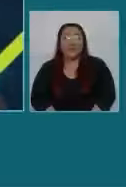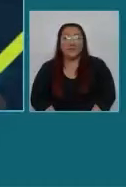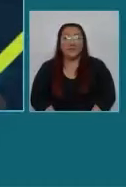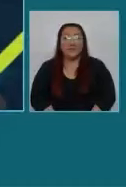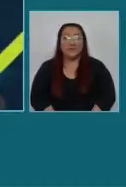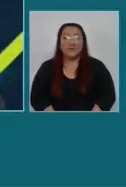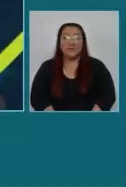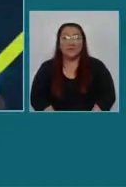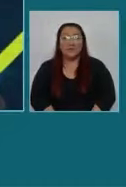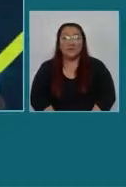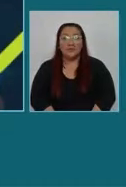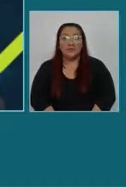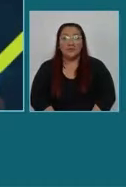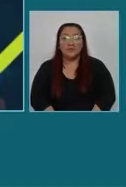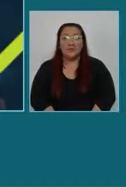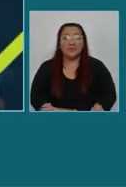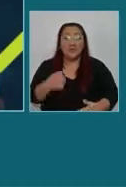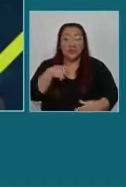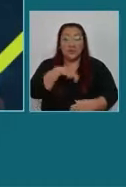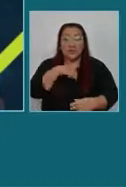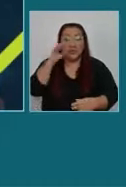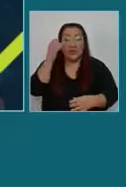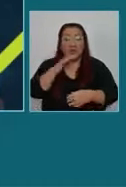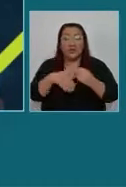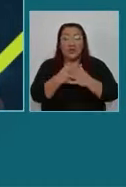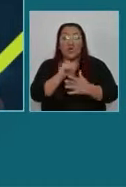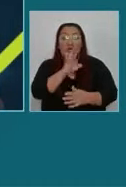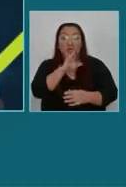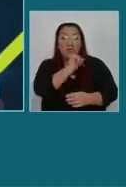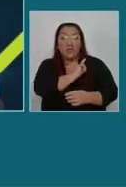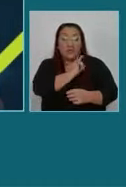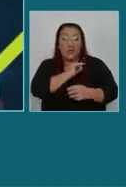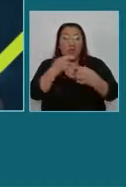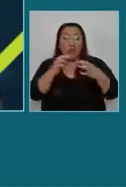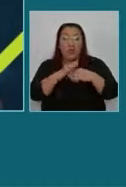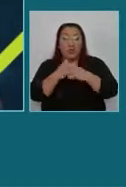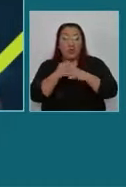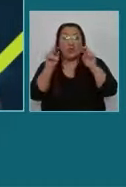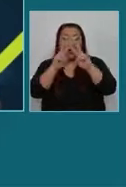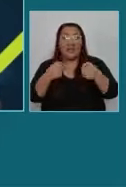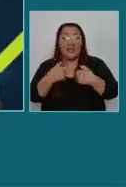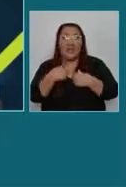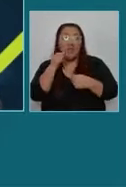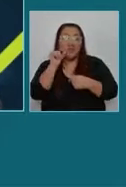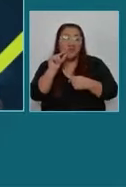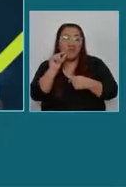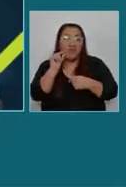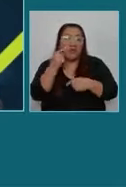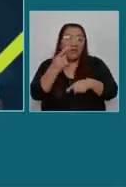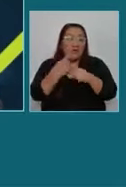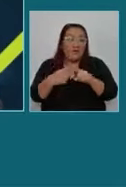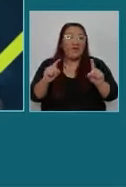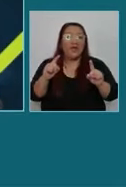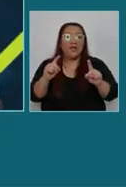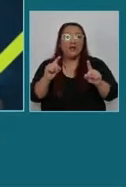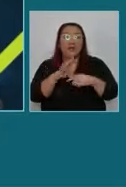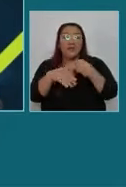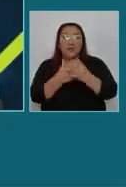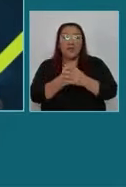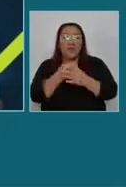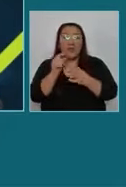Nosotros, y creo que todos los institutos públicos de investigación tienen un poco inverso el rol de